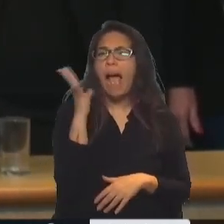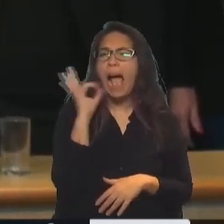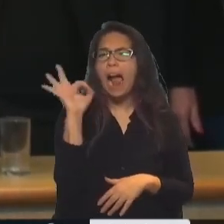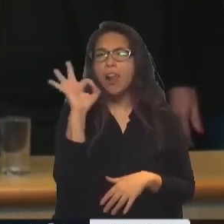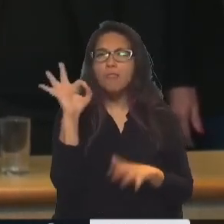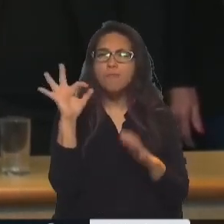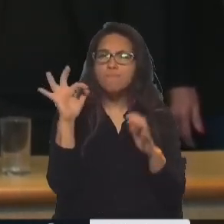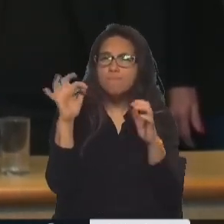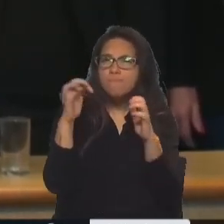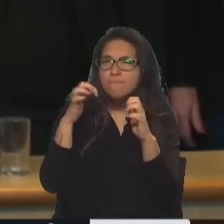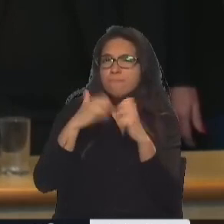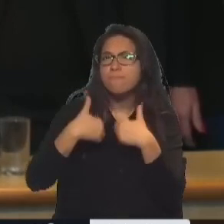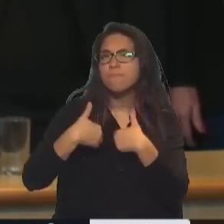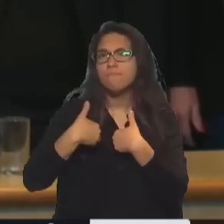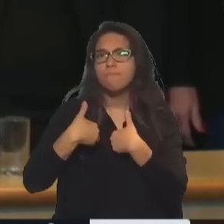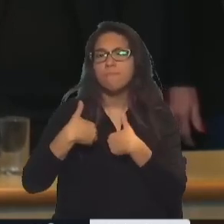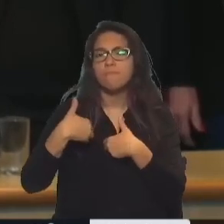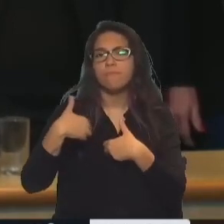por detrás